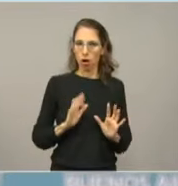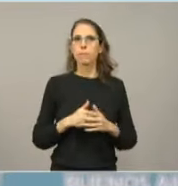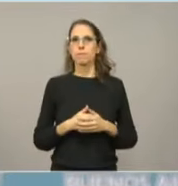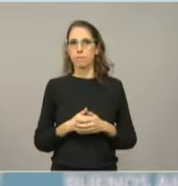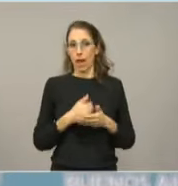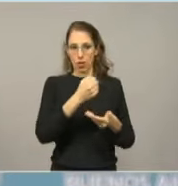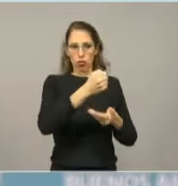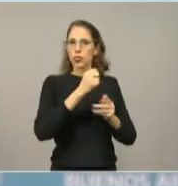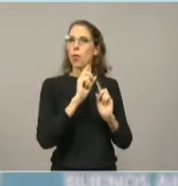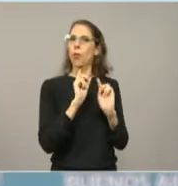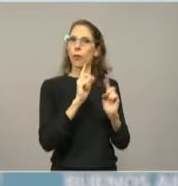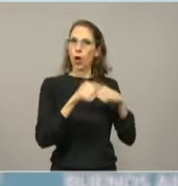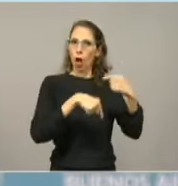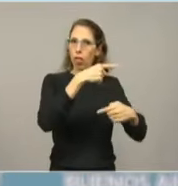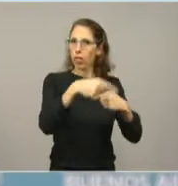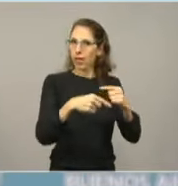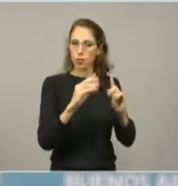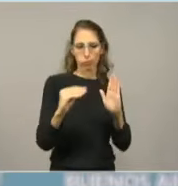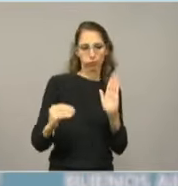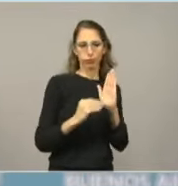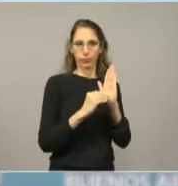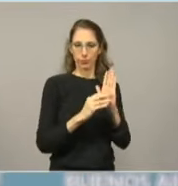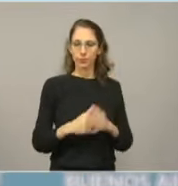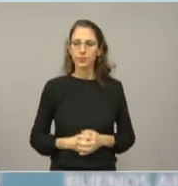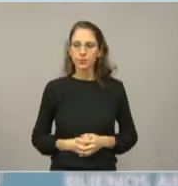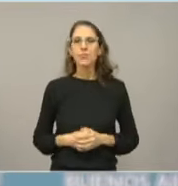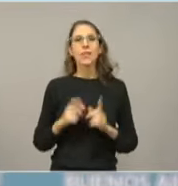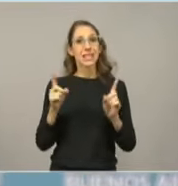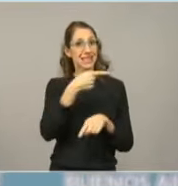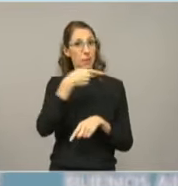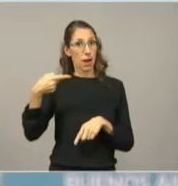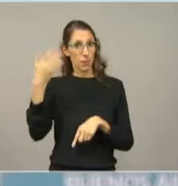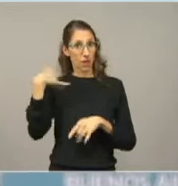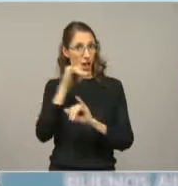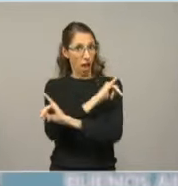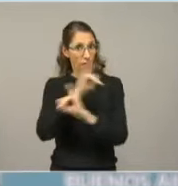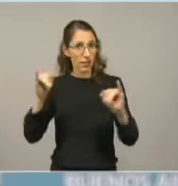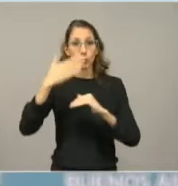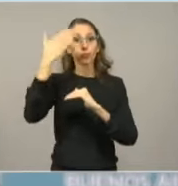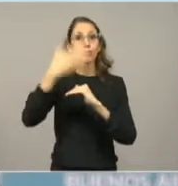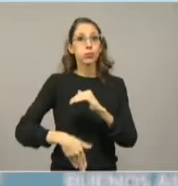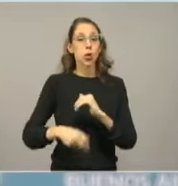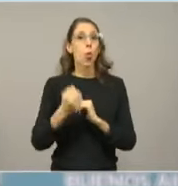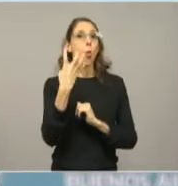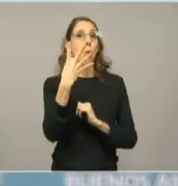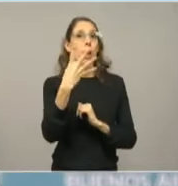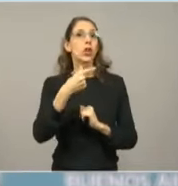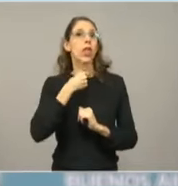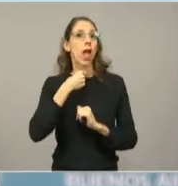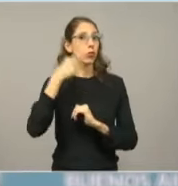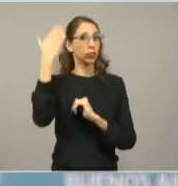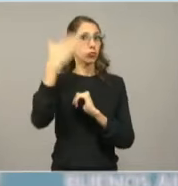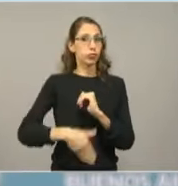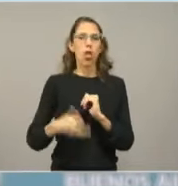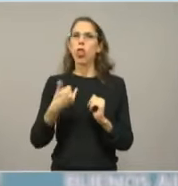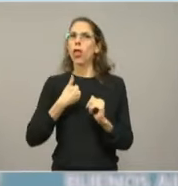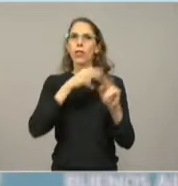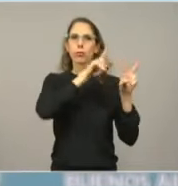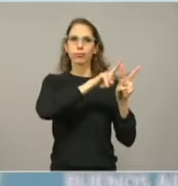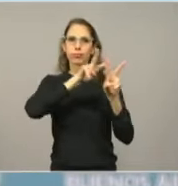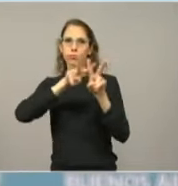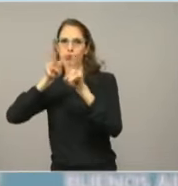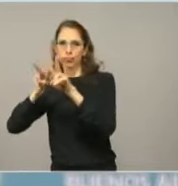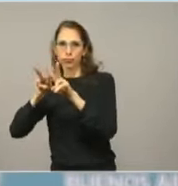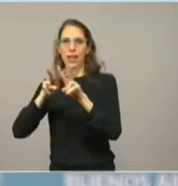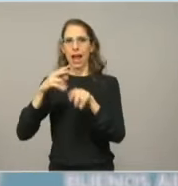el subsidio como dijimos la semana pasada Hay tiempo hasta el día 4 de agosto en la web nacional triple